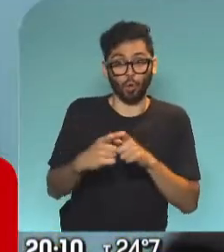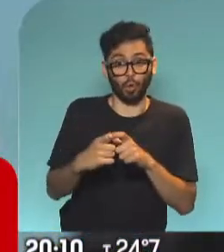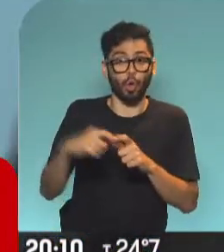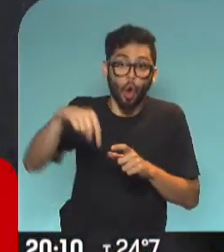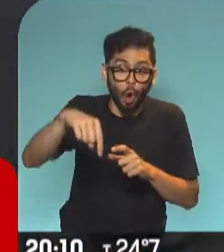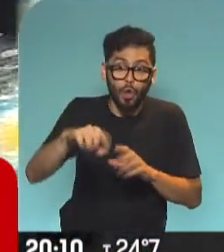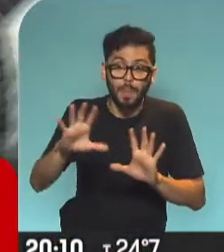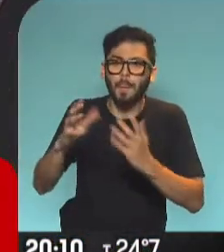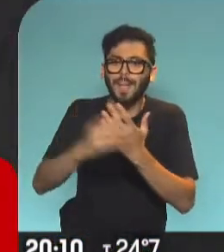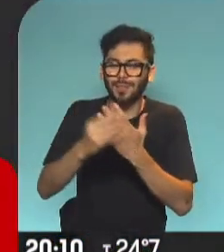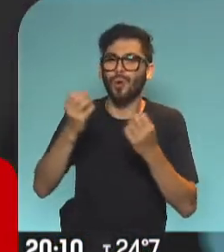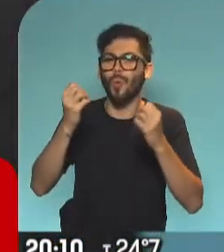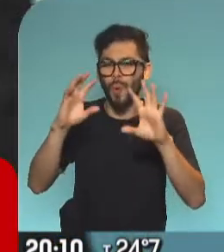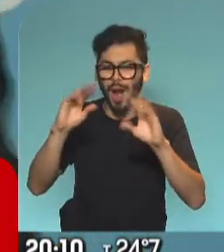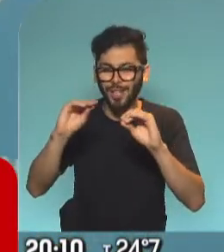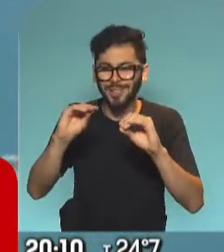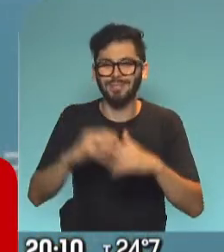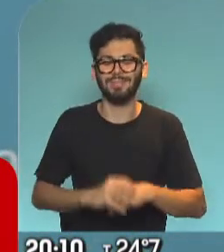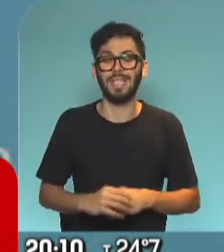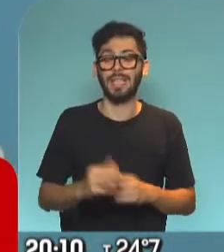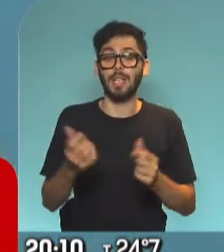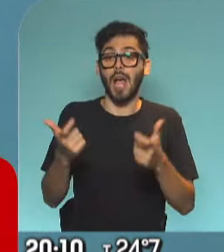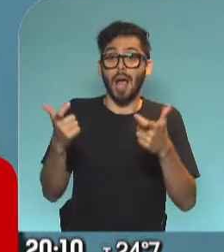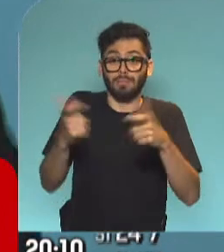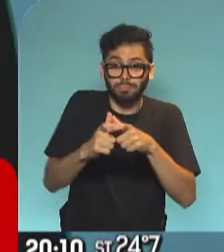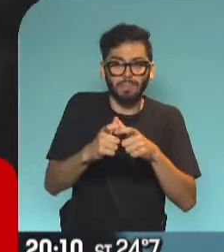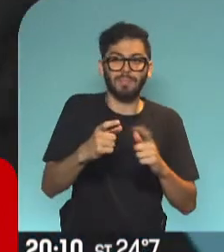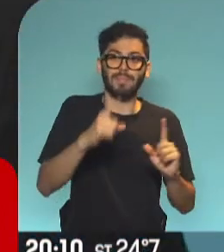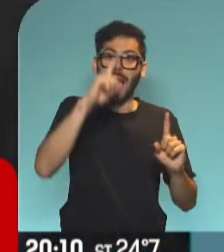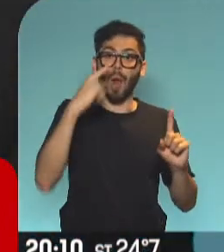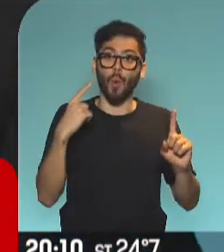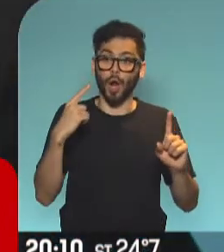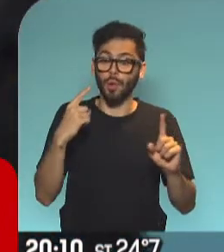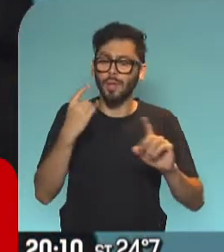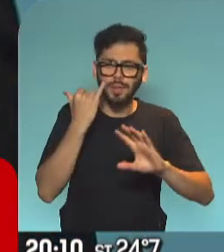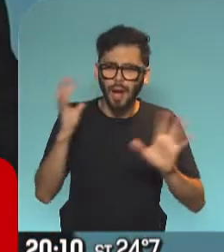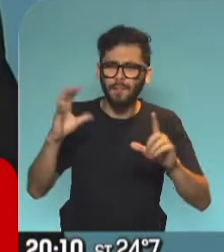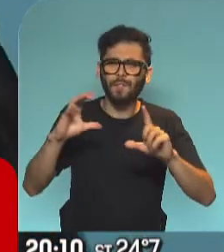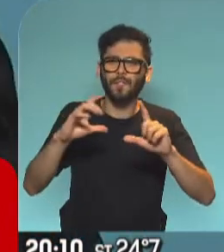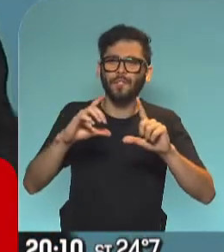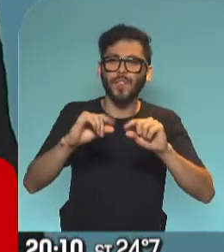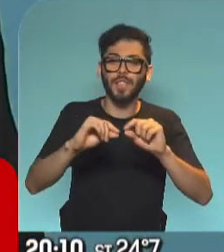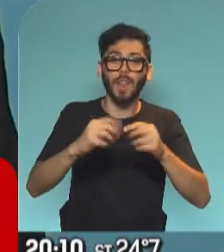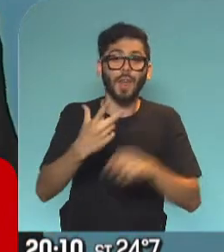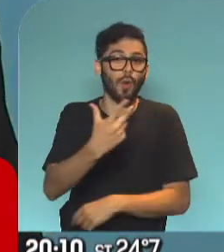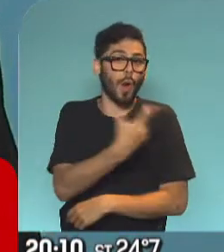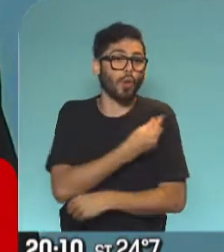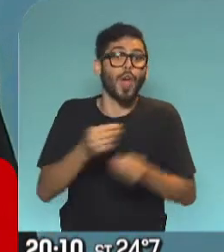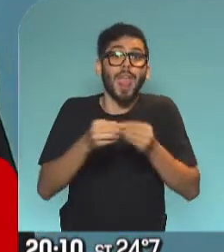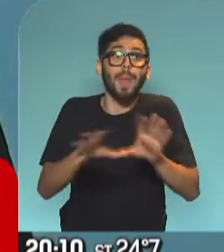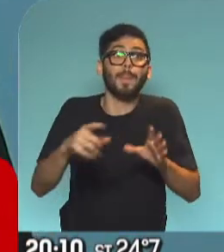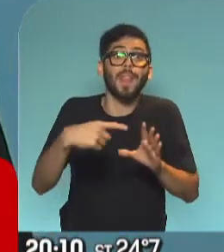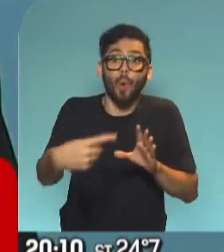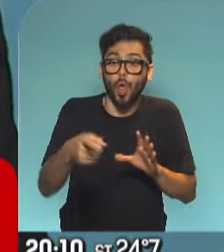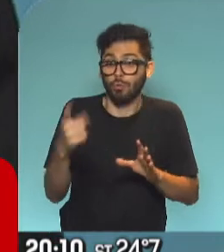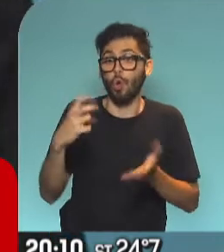ministro, buenas noches, con el presidente Alberto Fernández, ya tenemos fecha de cuándo se va a empezar a vacunar en la Argentina, y esa me parece que es